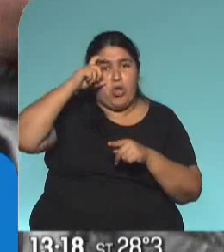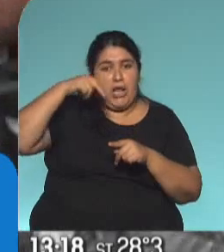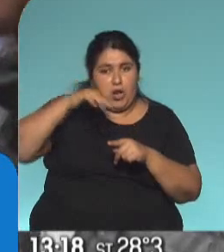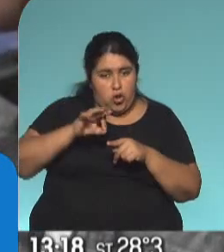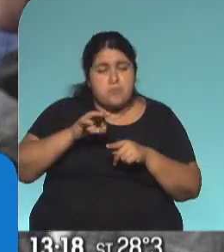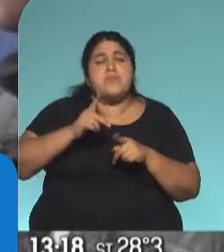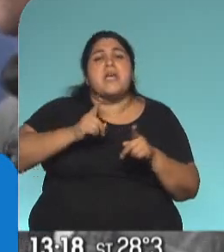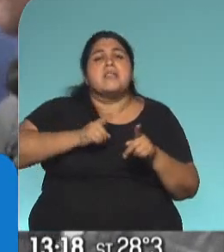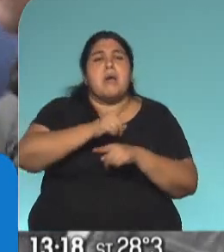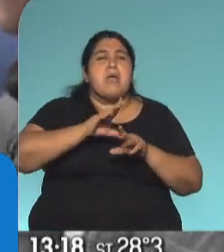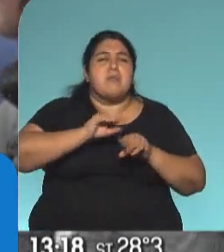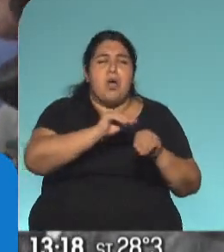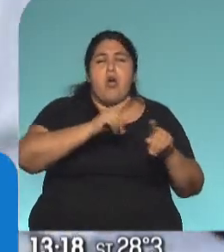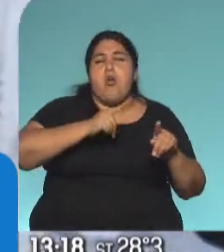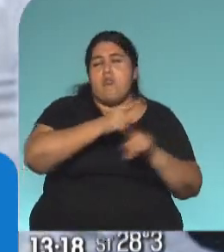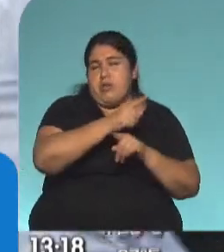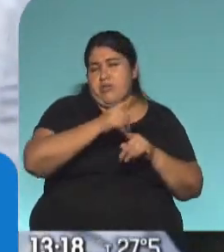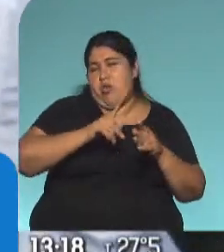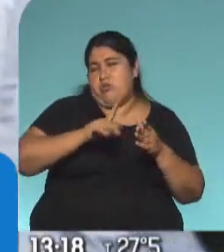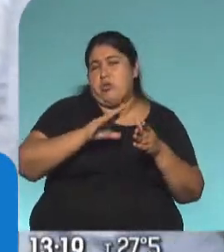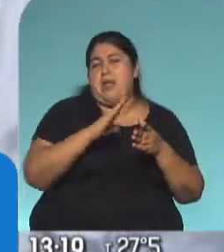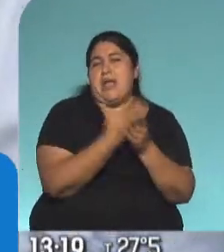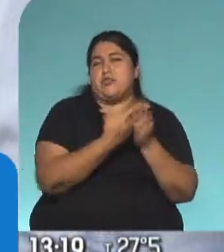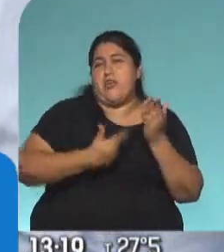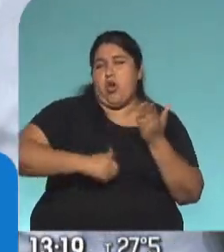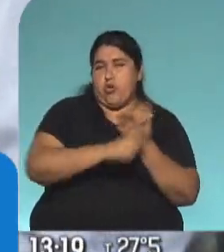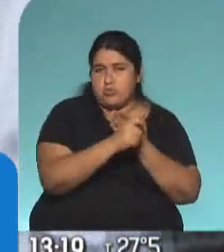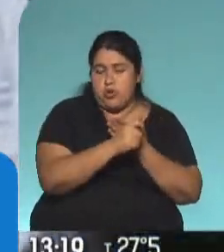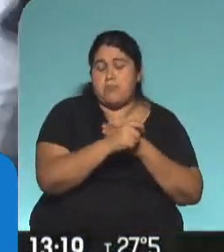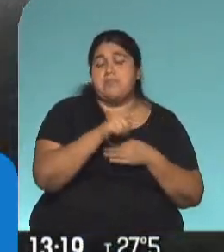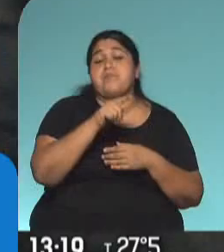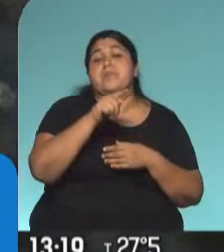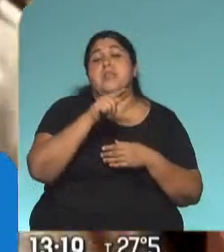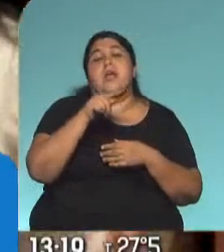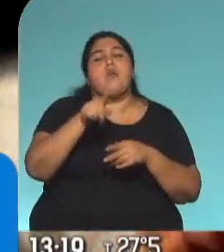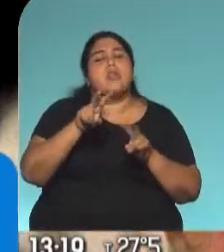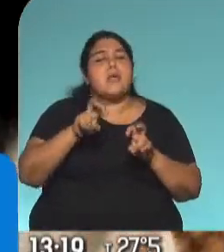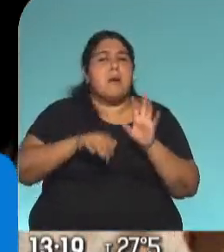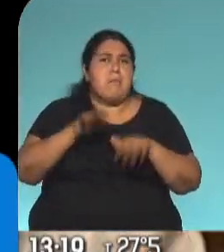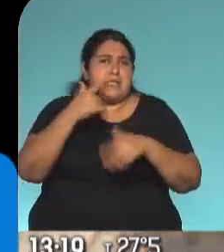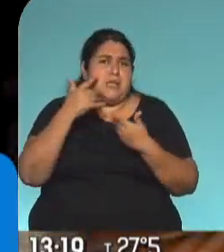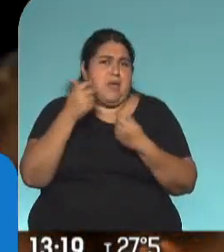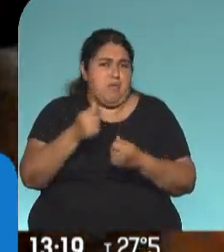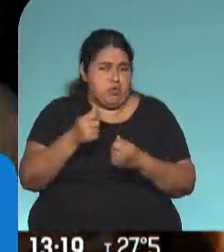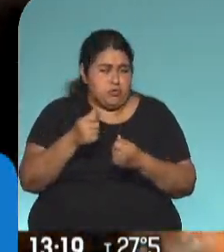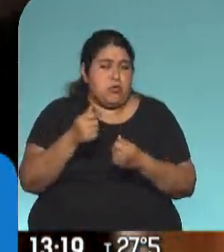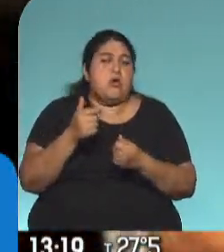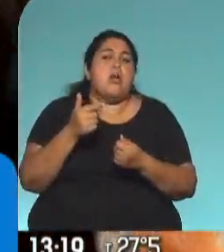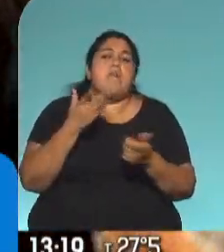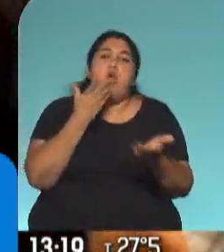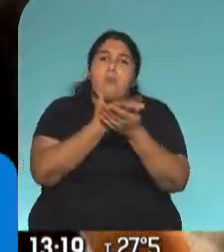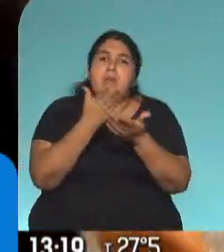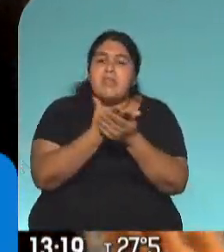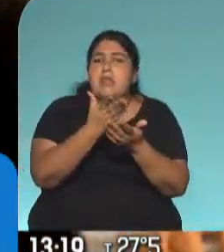en contra de los casos de corrupción, y todo esto con un discurso, digamos, más progresista, pero también pidiendo nuevas caras